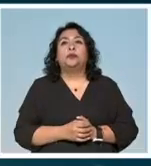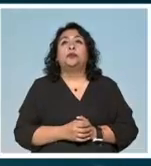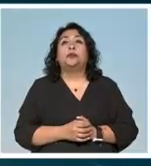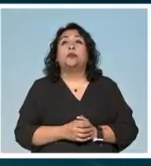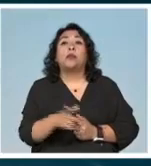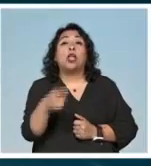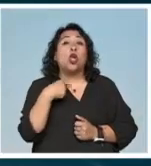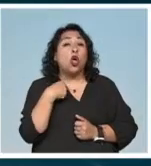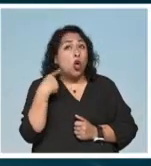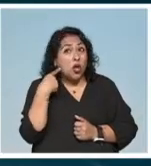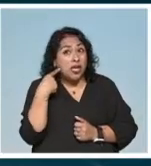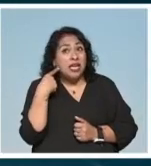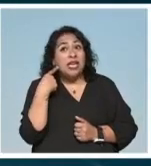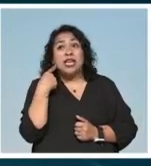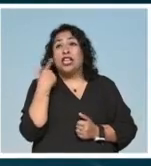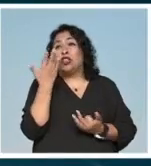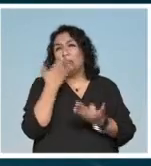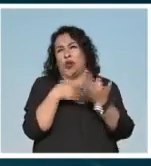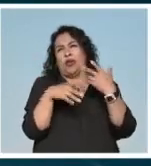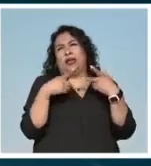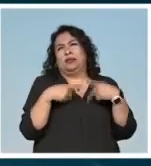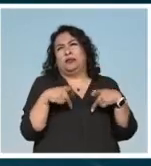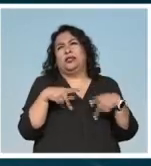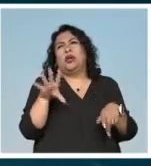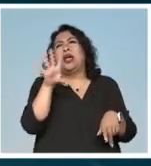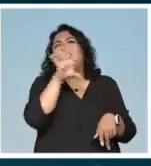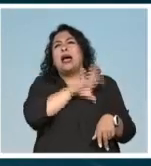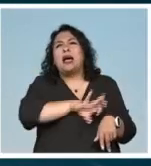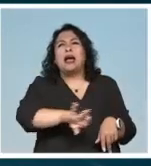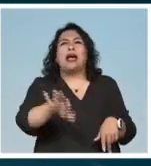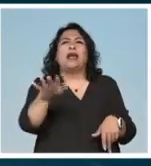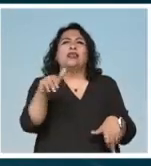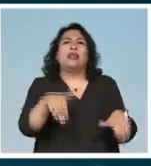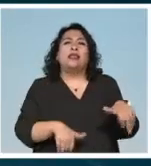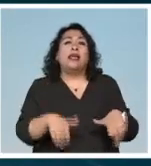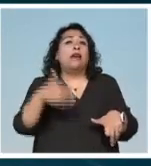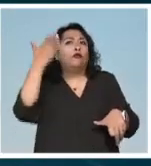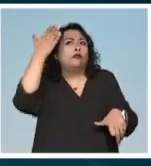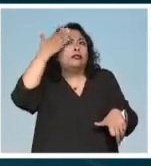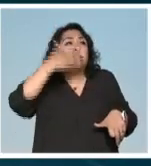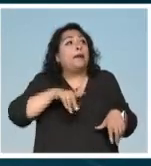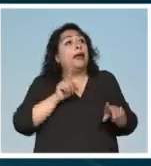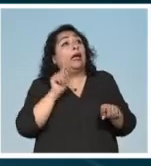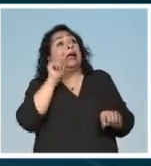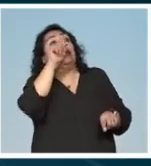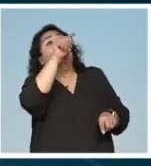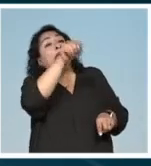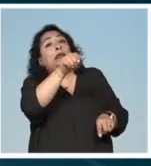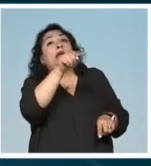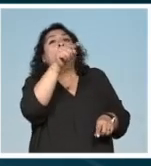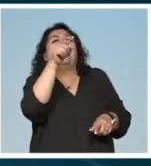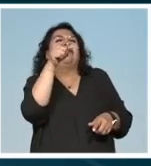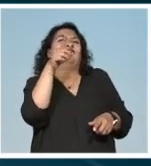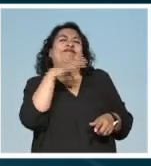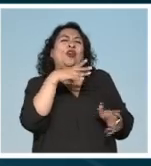Oír a todo este público amantes del teatro, saber que del otro lado están en